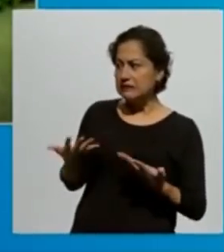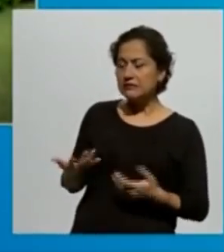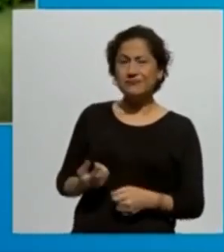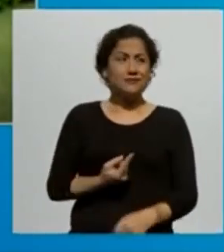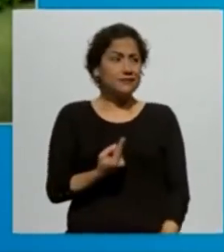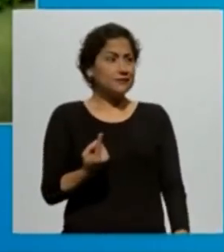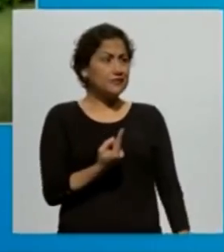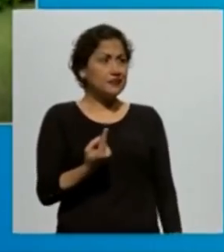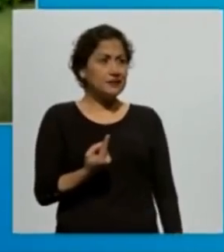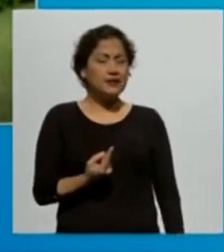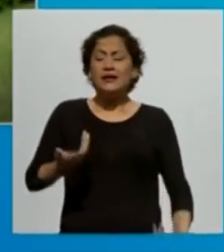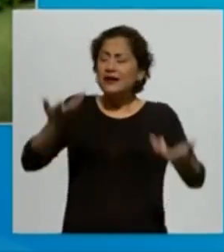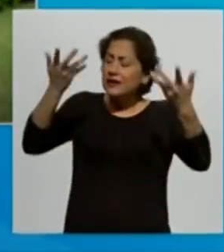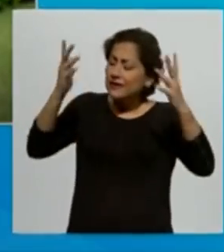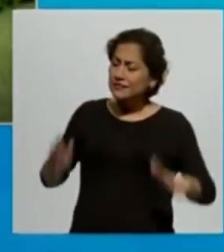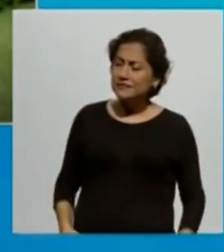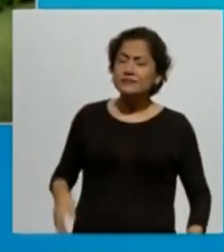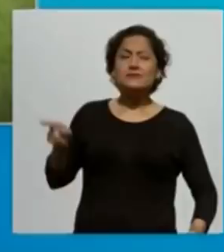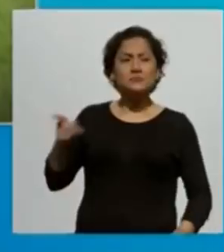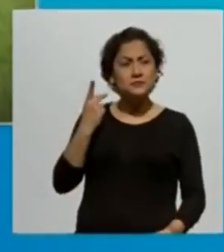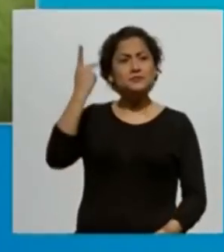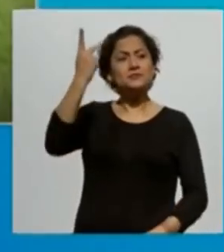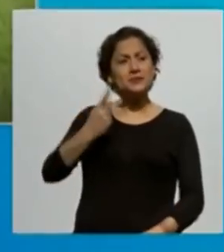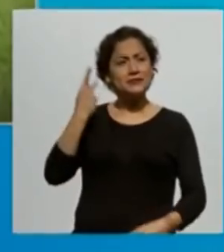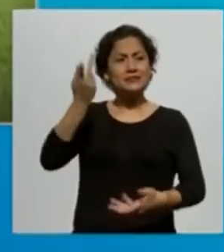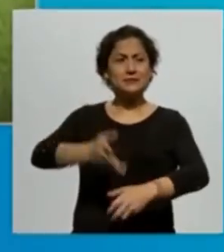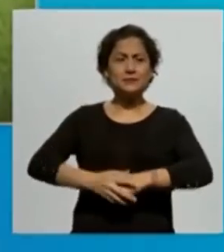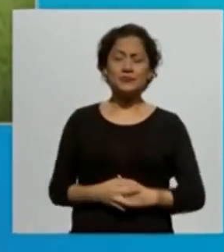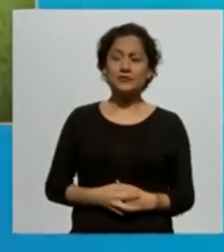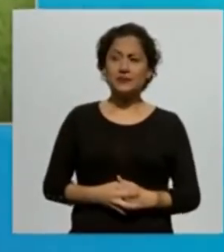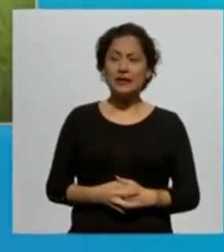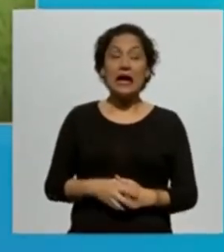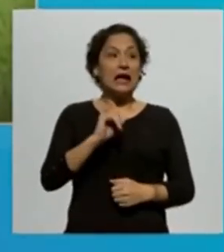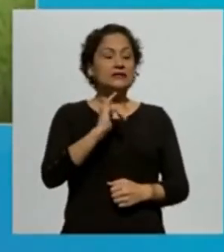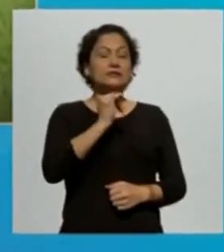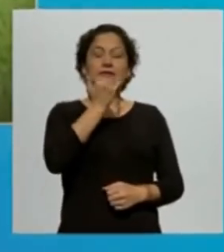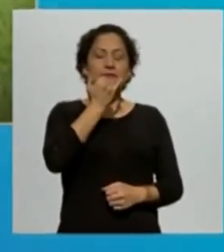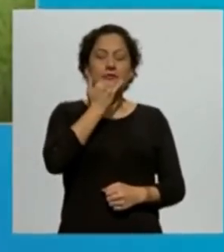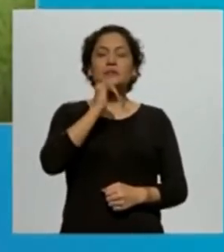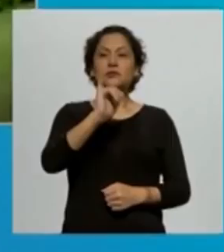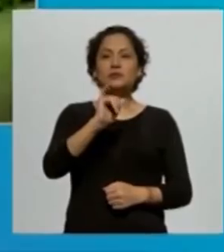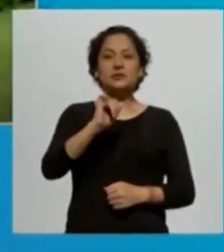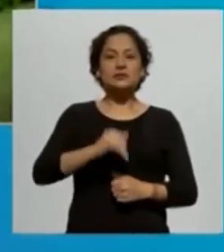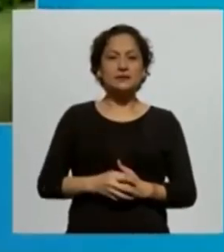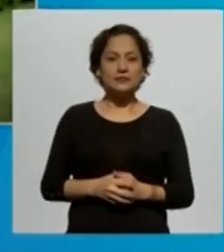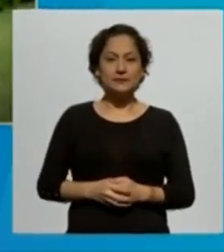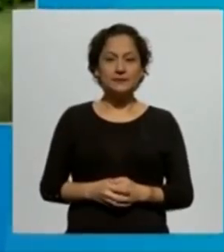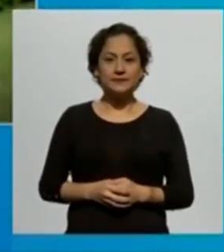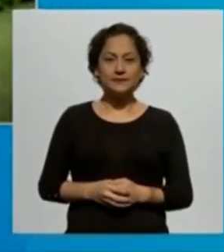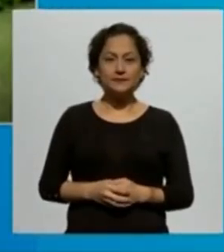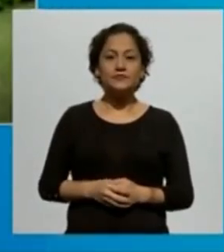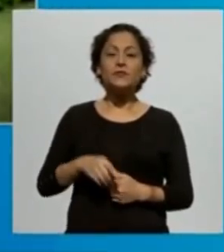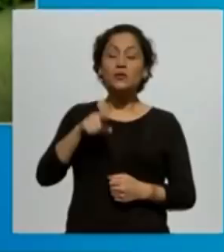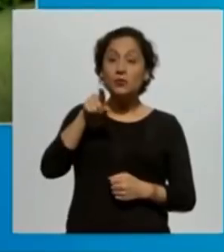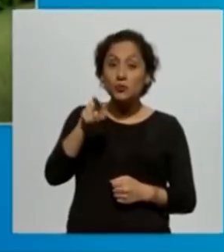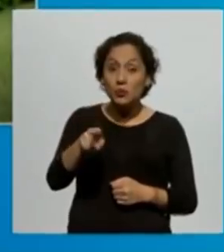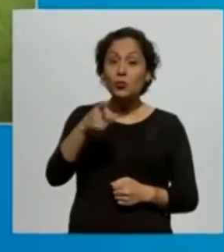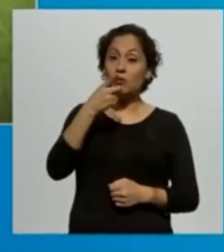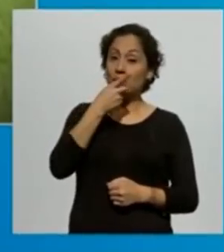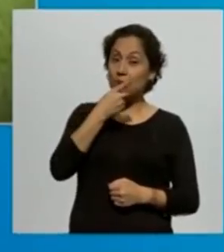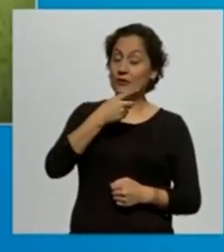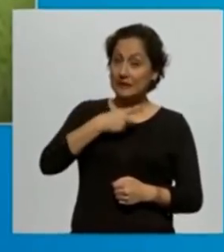¡Uy! ¡Vos sos el príncipe Alterio! ¡Sí! ¡Sí! ¡Claro! ¡Claro! Y tenés que decir tu parte.